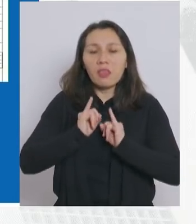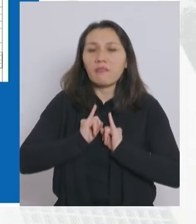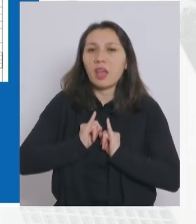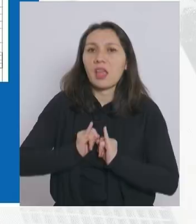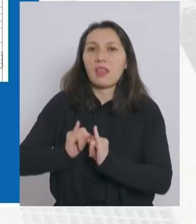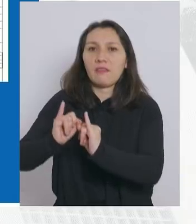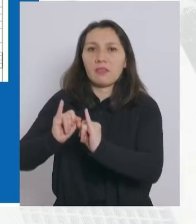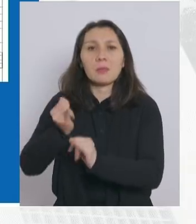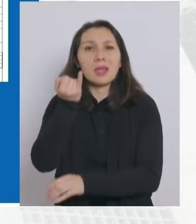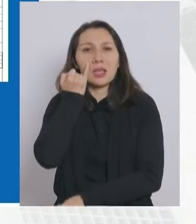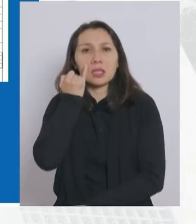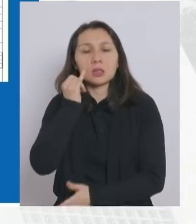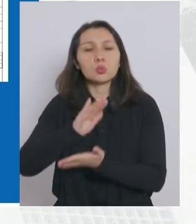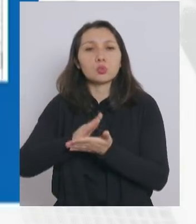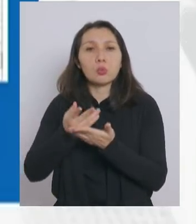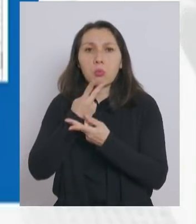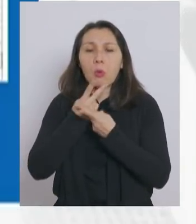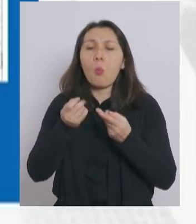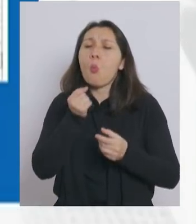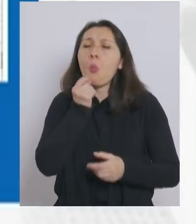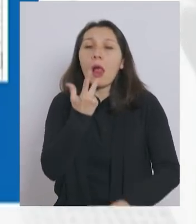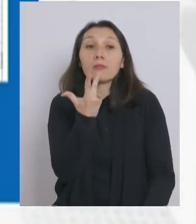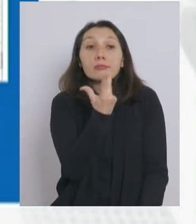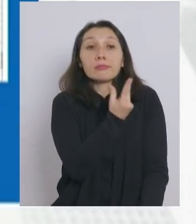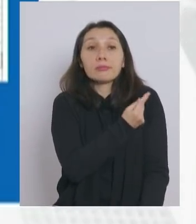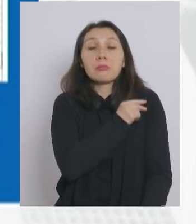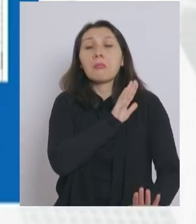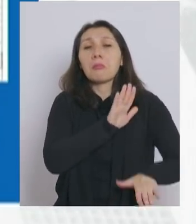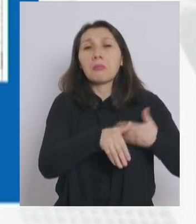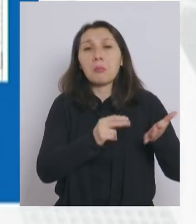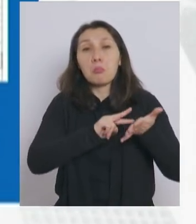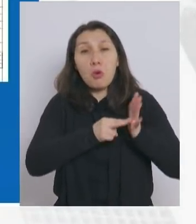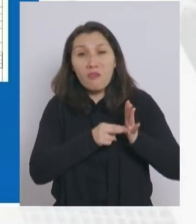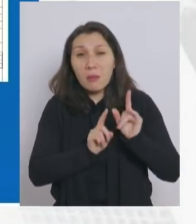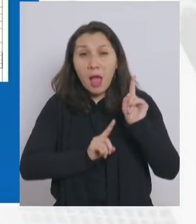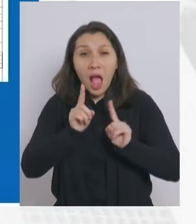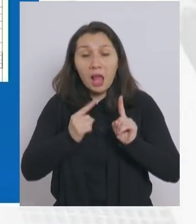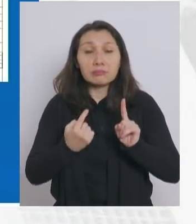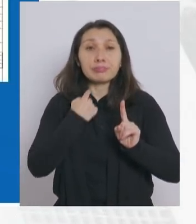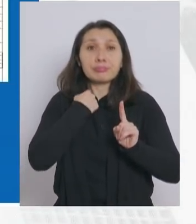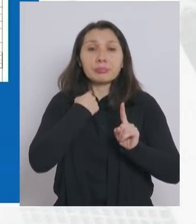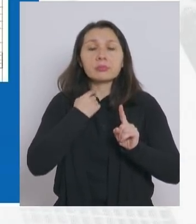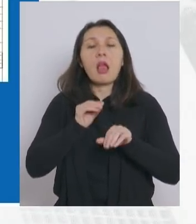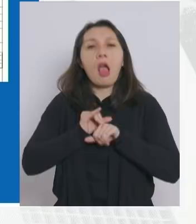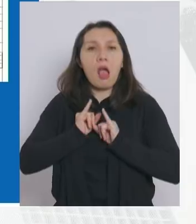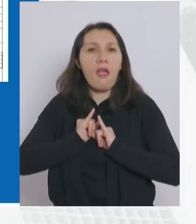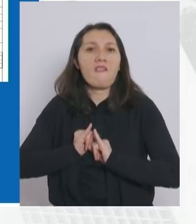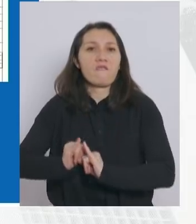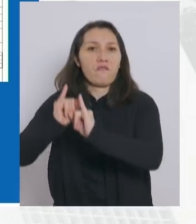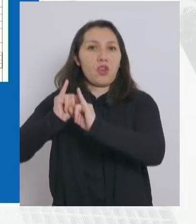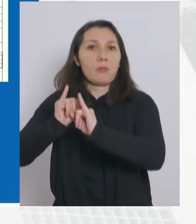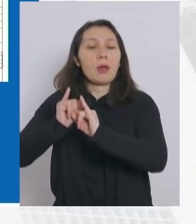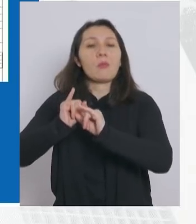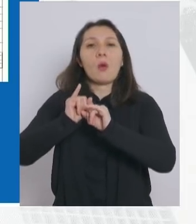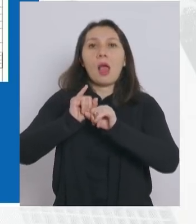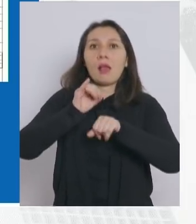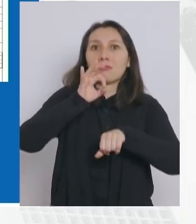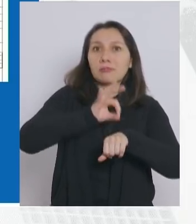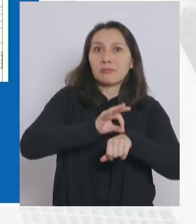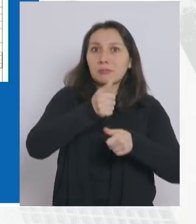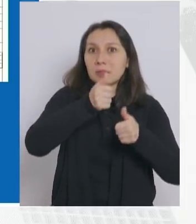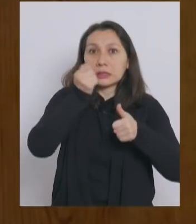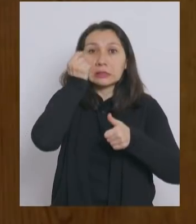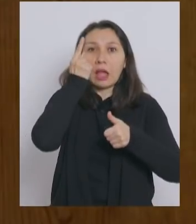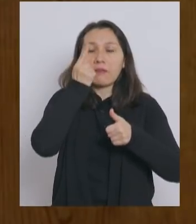a este instituto todas las reacciones adversas o todos los ESAVI de los que tengan conocimiento los profesionales de la salud en el menor